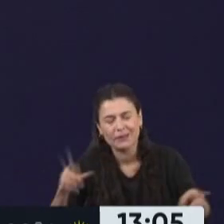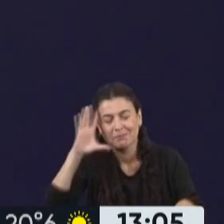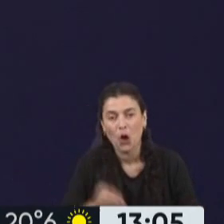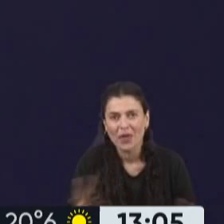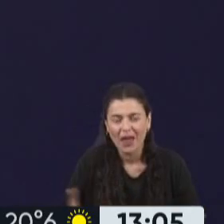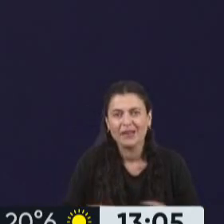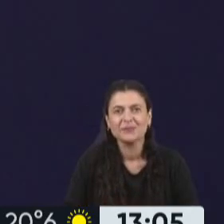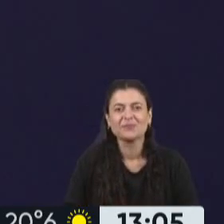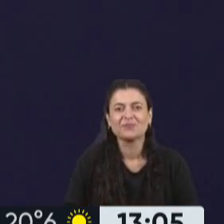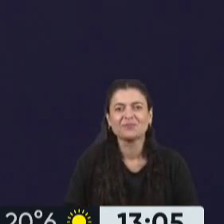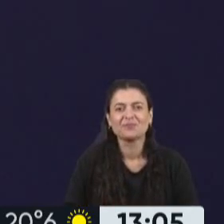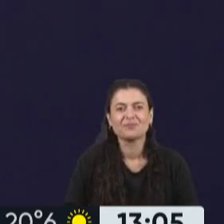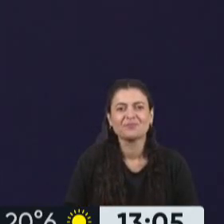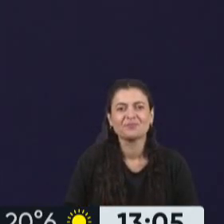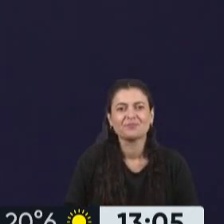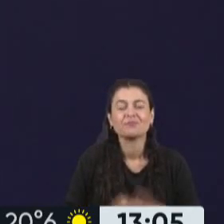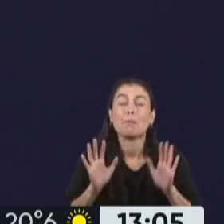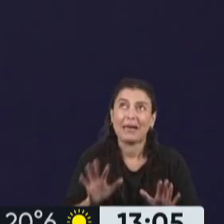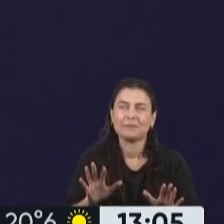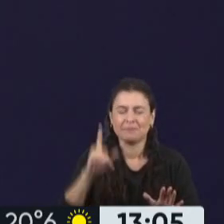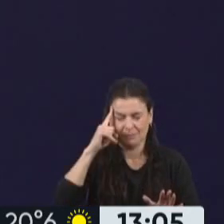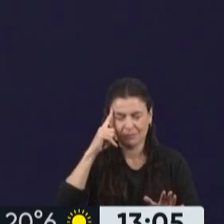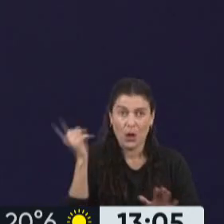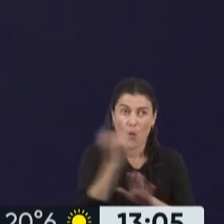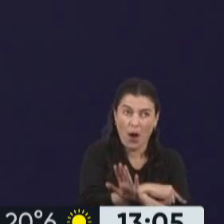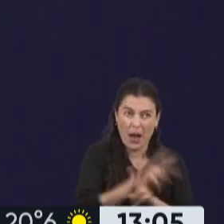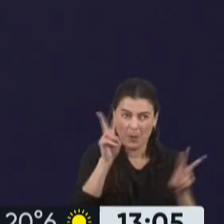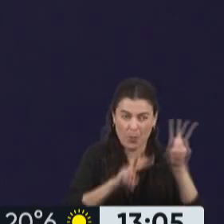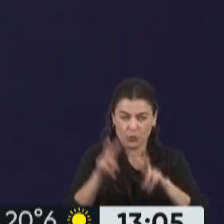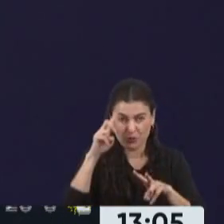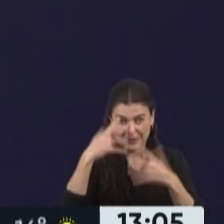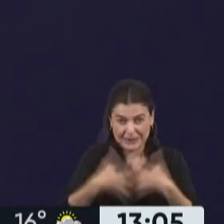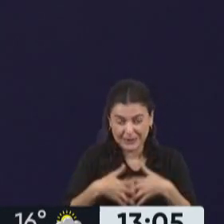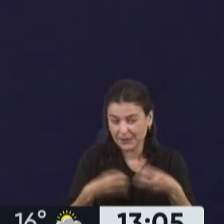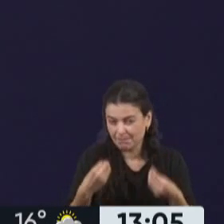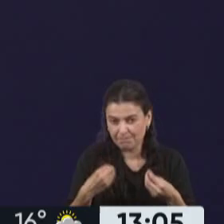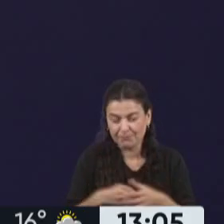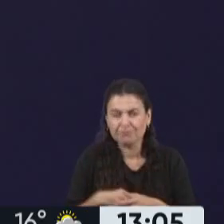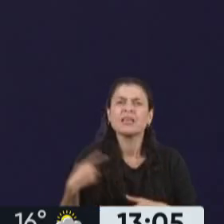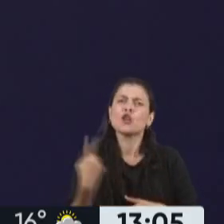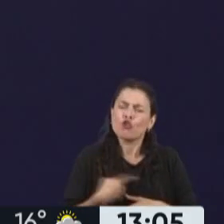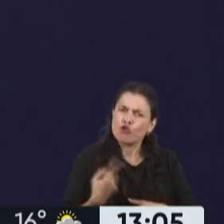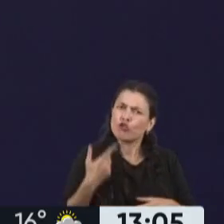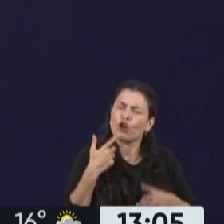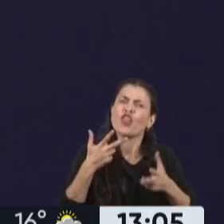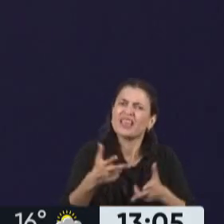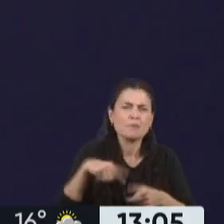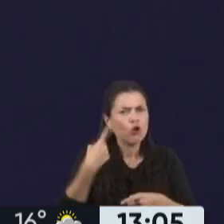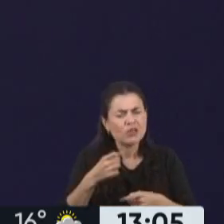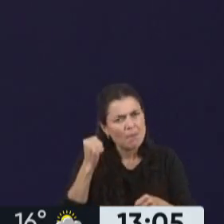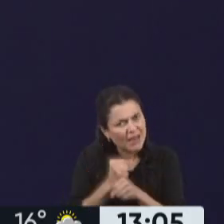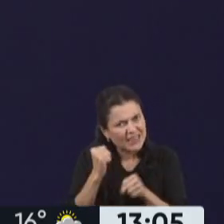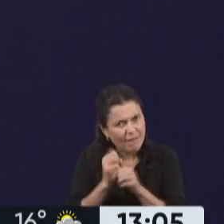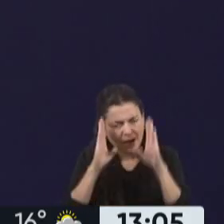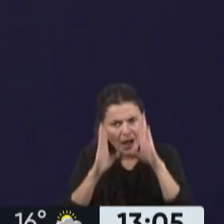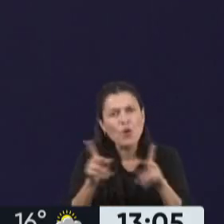Pará, déjame pensar. Nosotros dijimos que siempre vamos a trabajar por